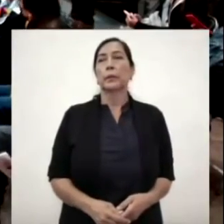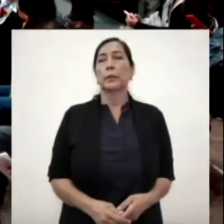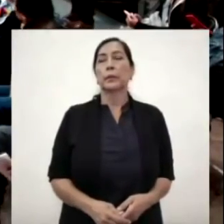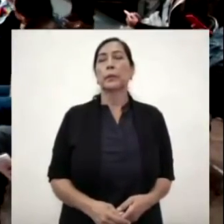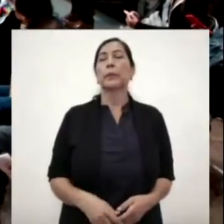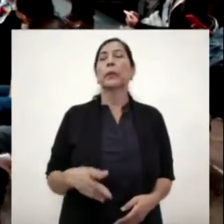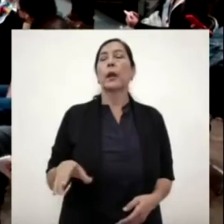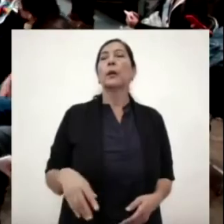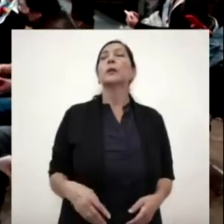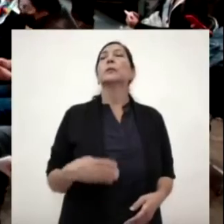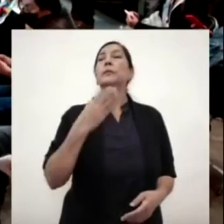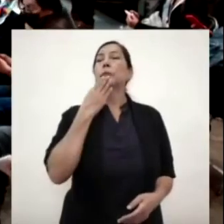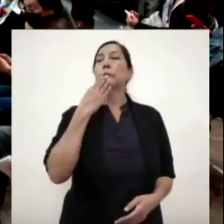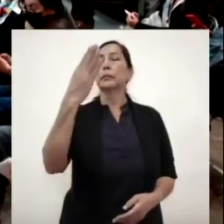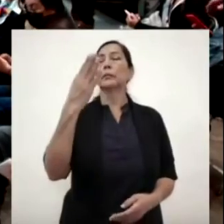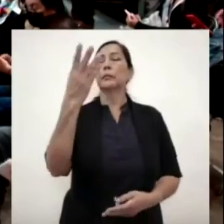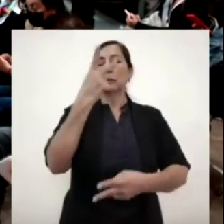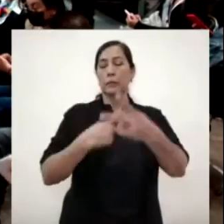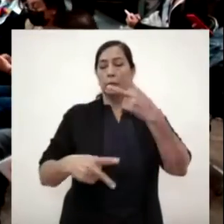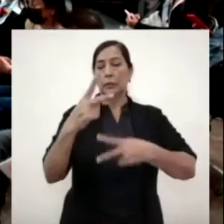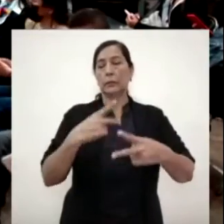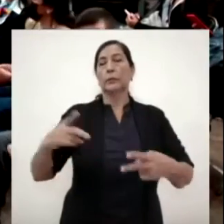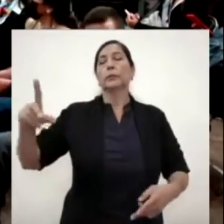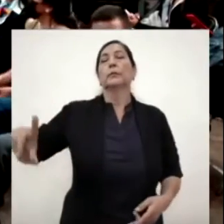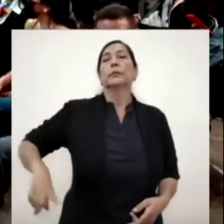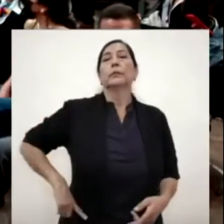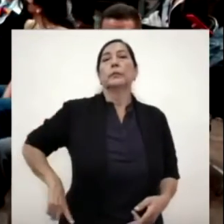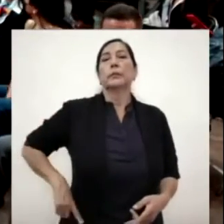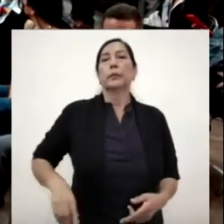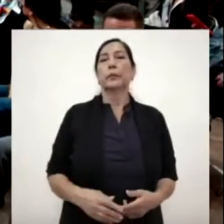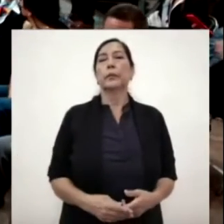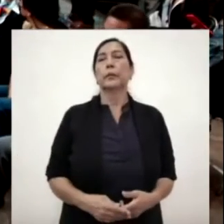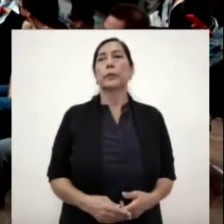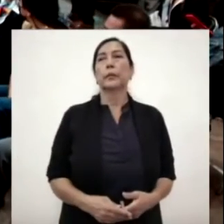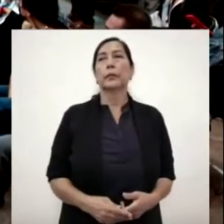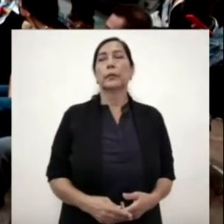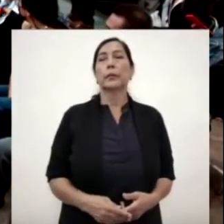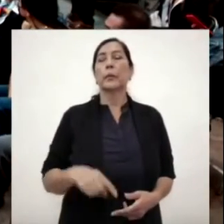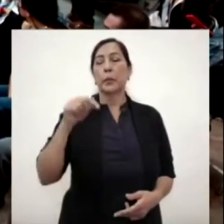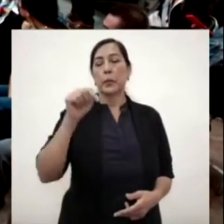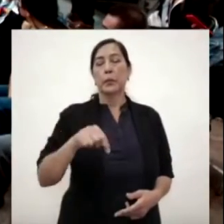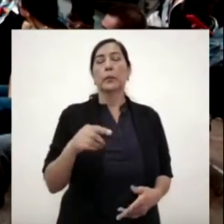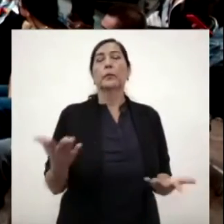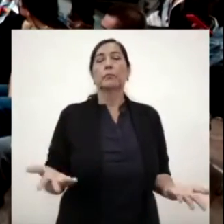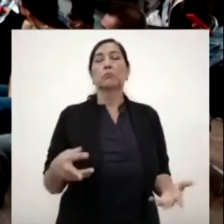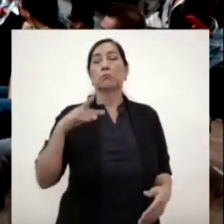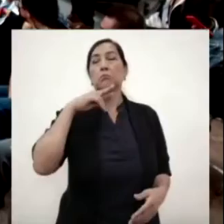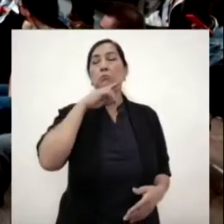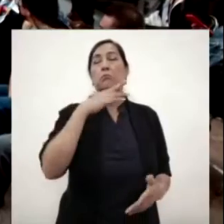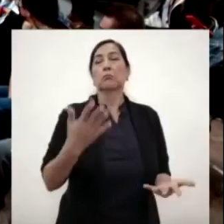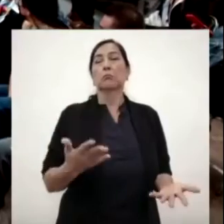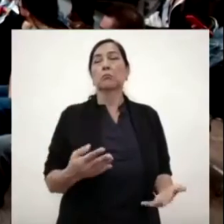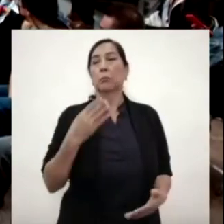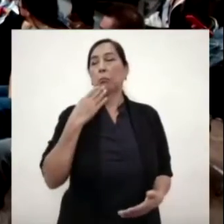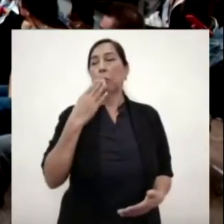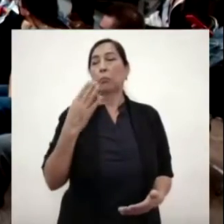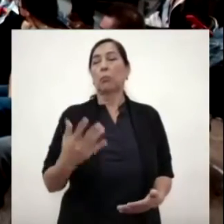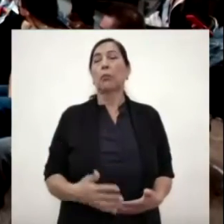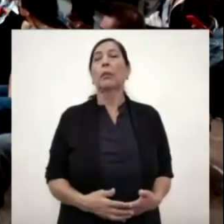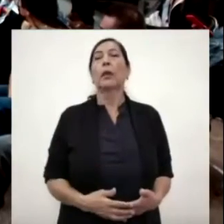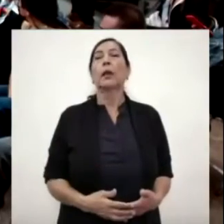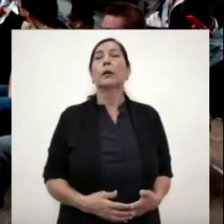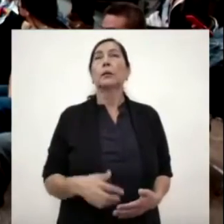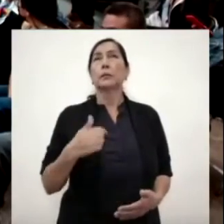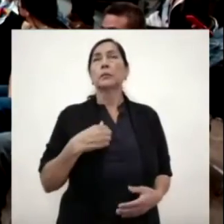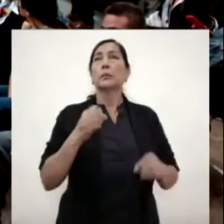Gracias, señor gobernador, bienvenido. Cae usted en un terreno fértil aquí en esta ciudad de Zamora.